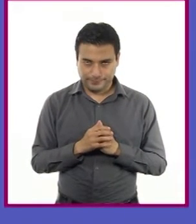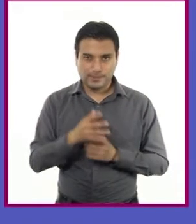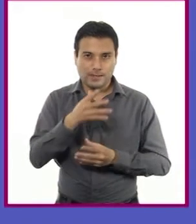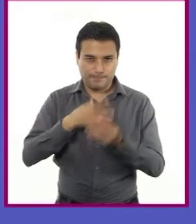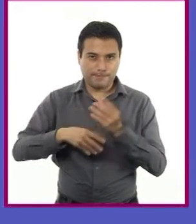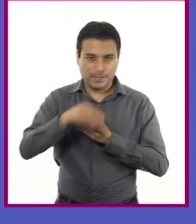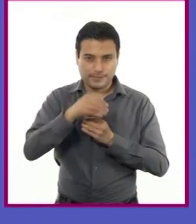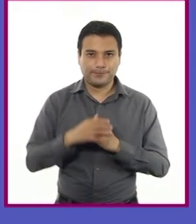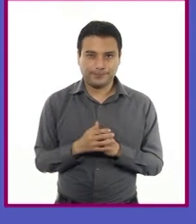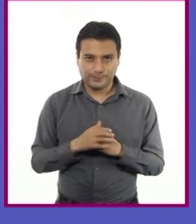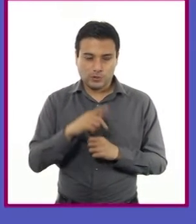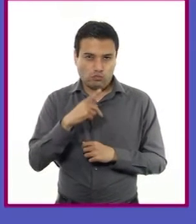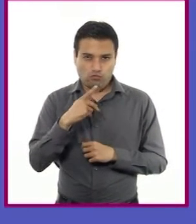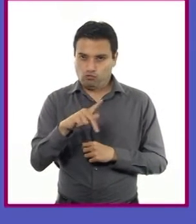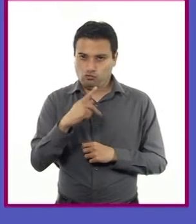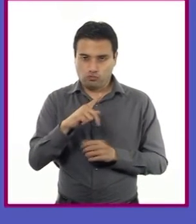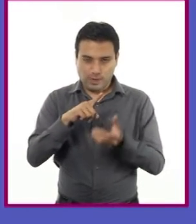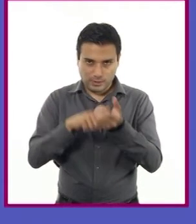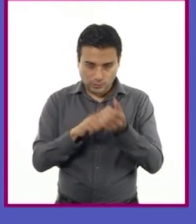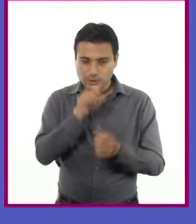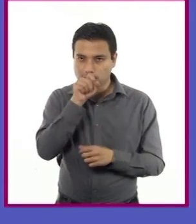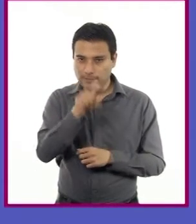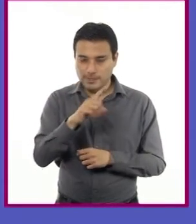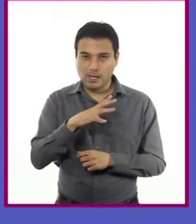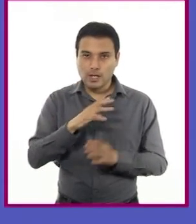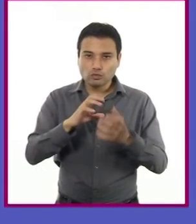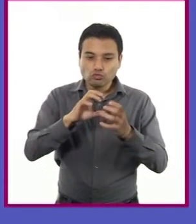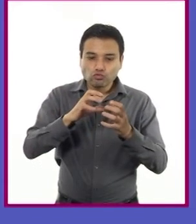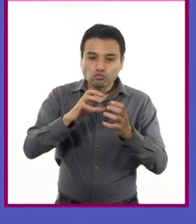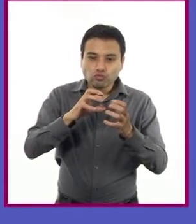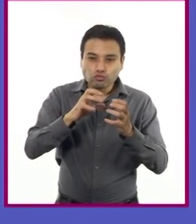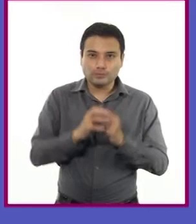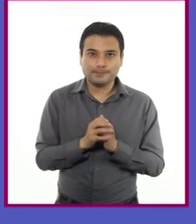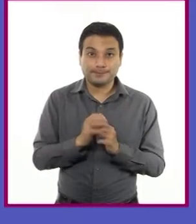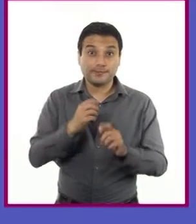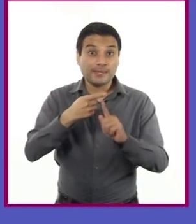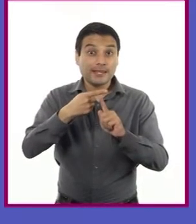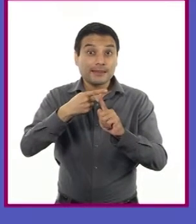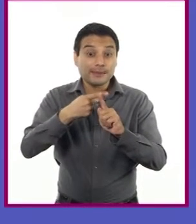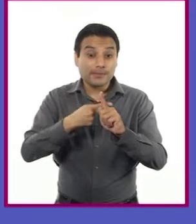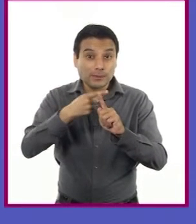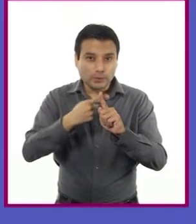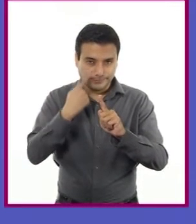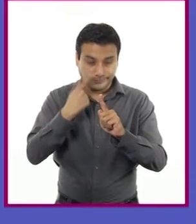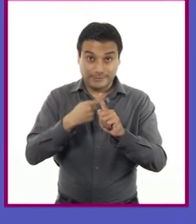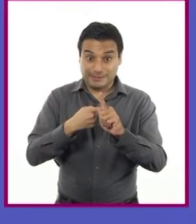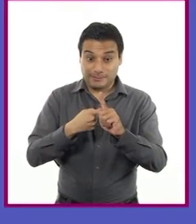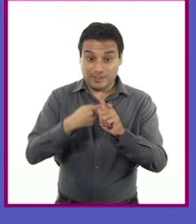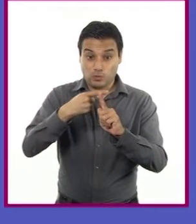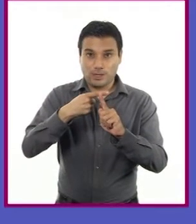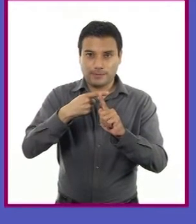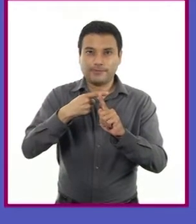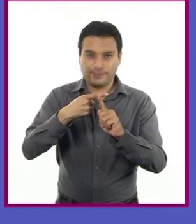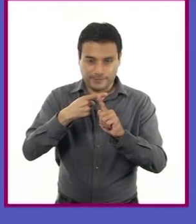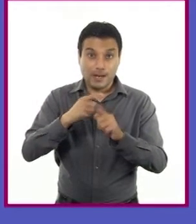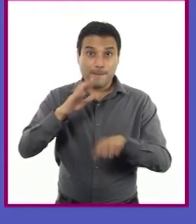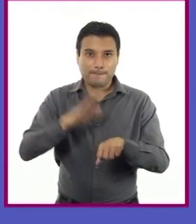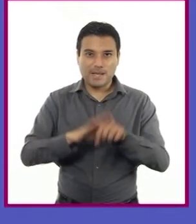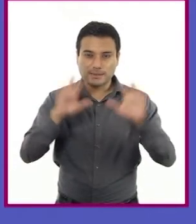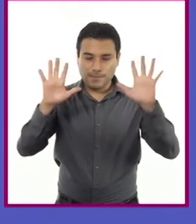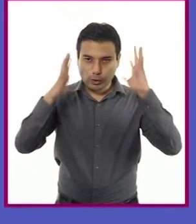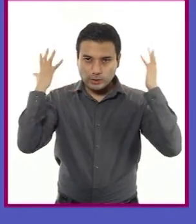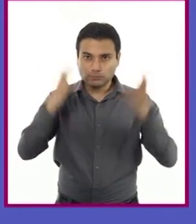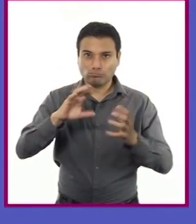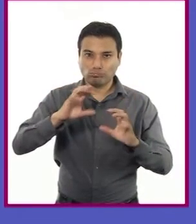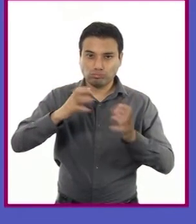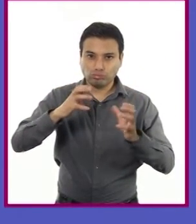la vibración propia. Y tiene estricta relación con la temperatura. A mayor temperatura, mayor velocidad en